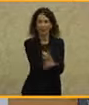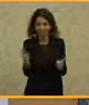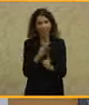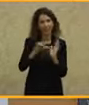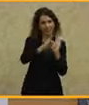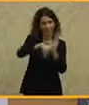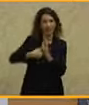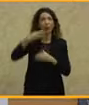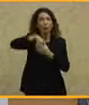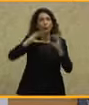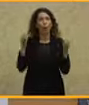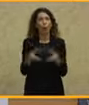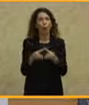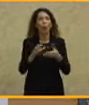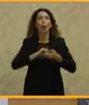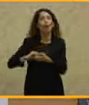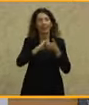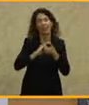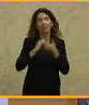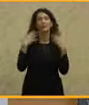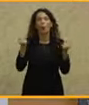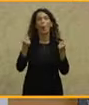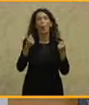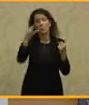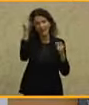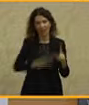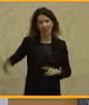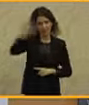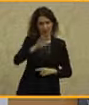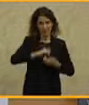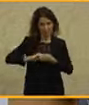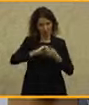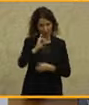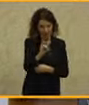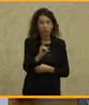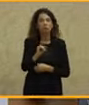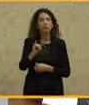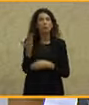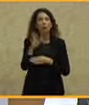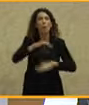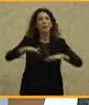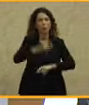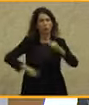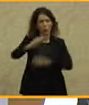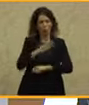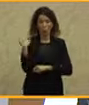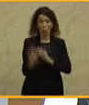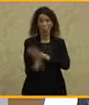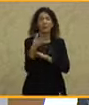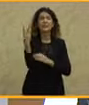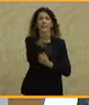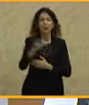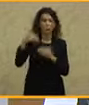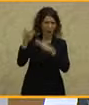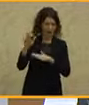están agrupadas en la Confederación Salud Mental España. Representamos a un movimiento asociativo que nació hace más de